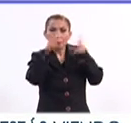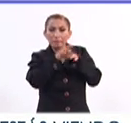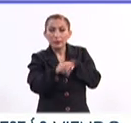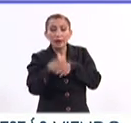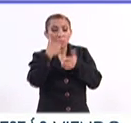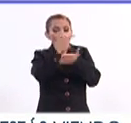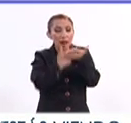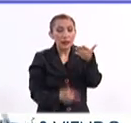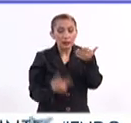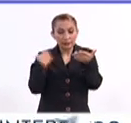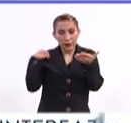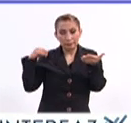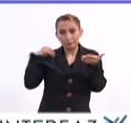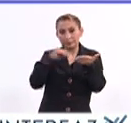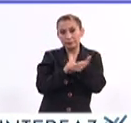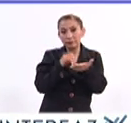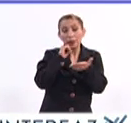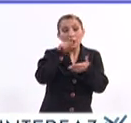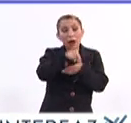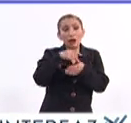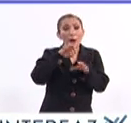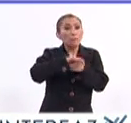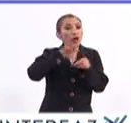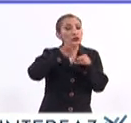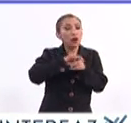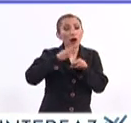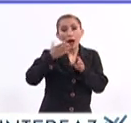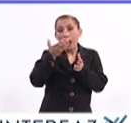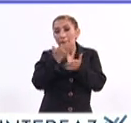una lista de representación proporcional, sino que sea una votación